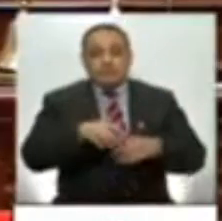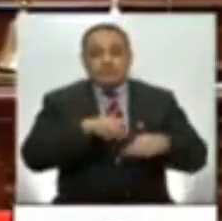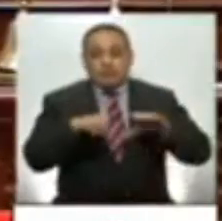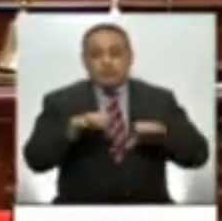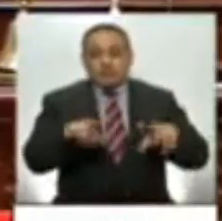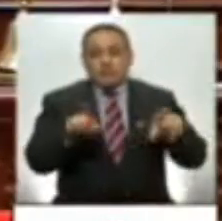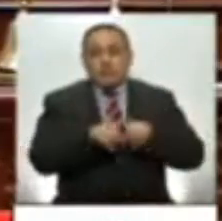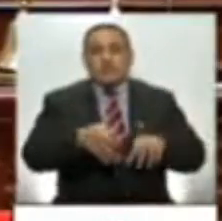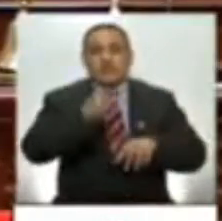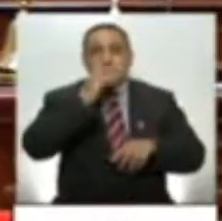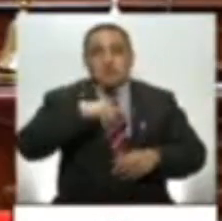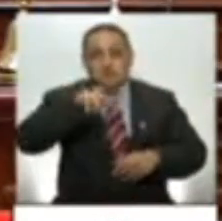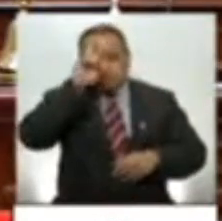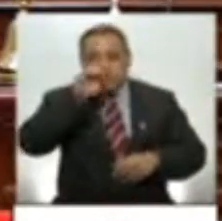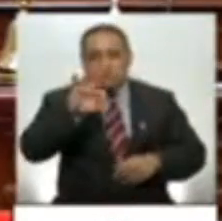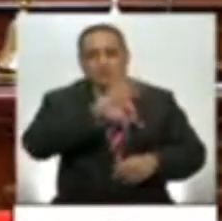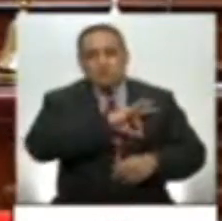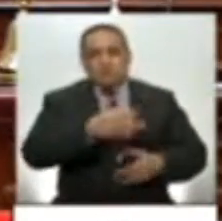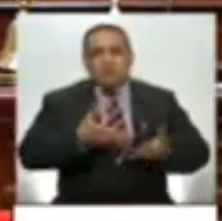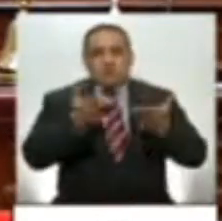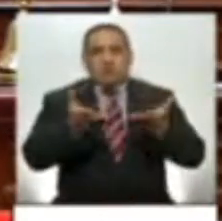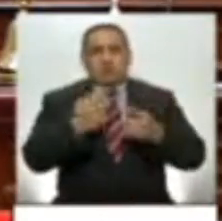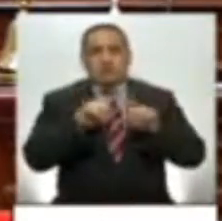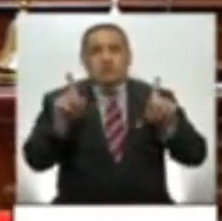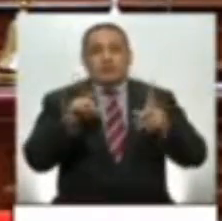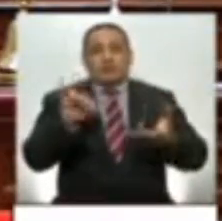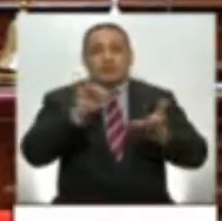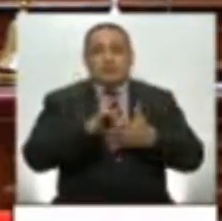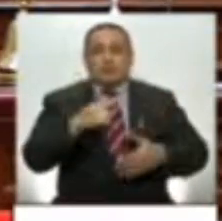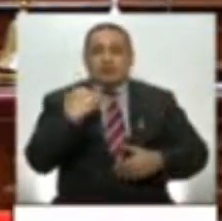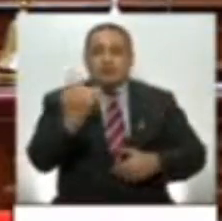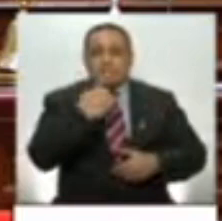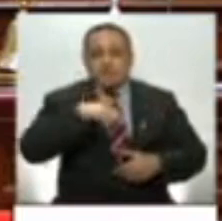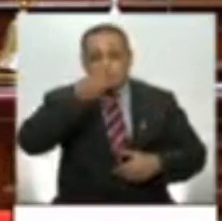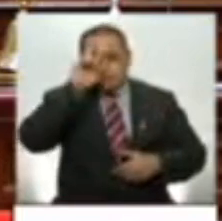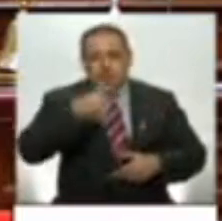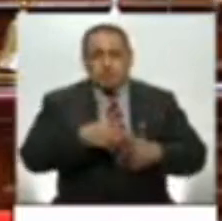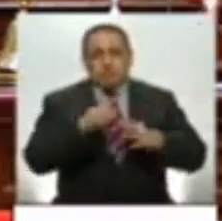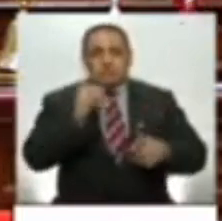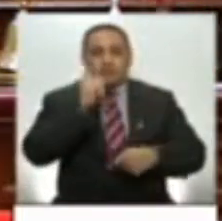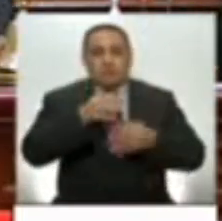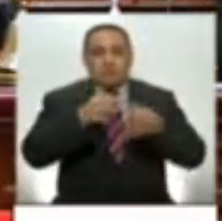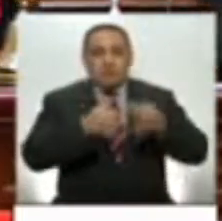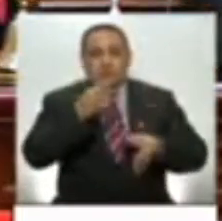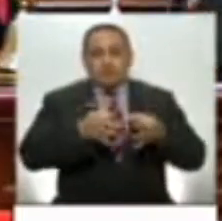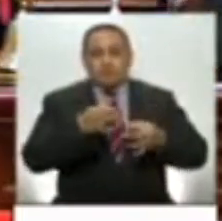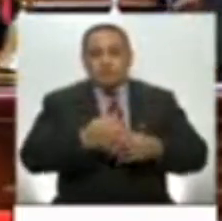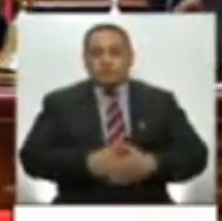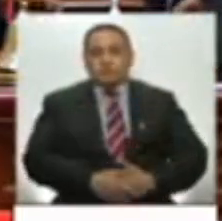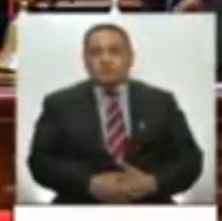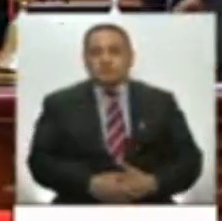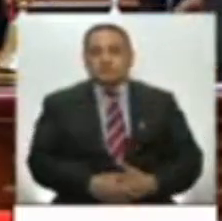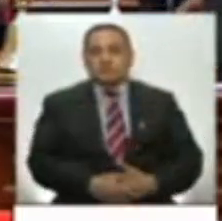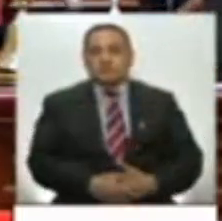hace, que Dios y la patria lo premien, si no, que él y la nación se lo demanden.